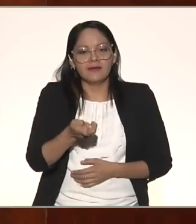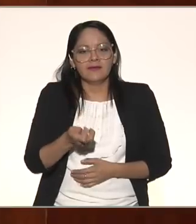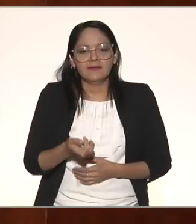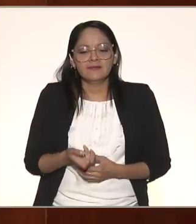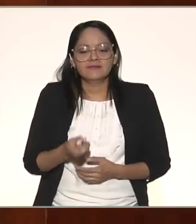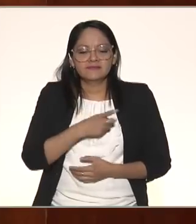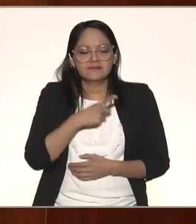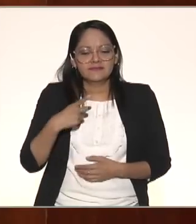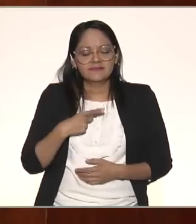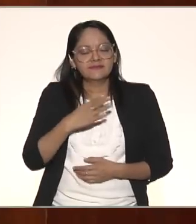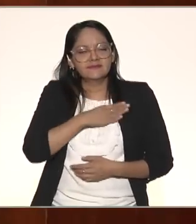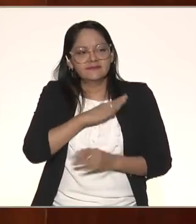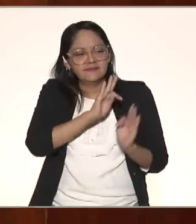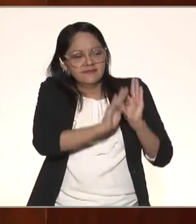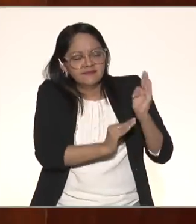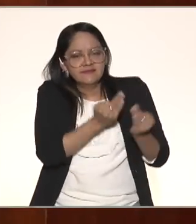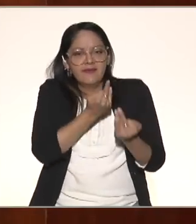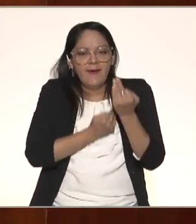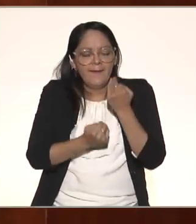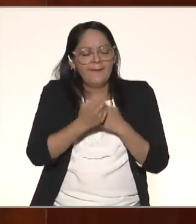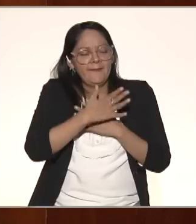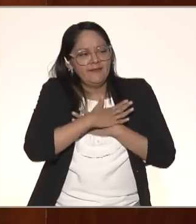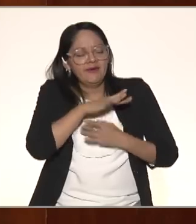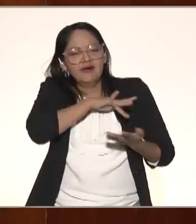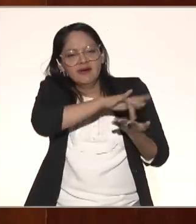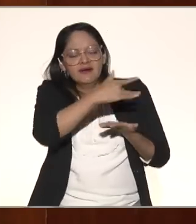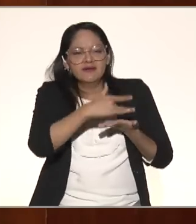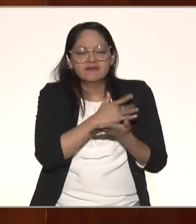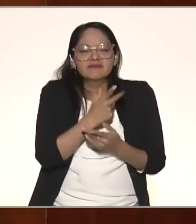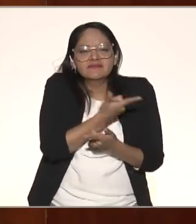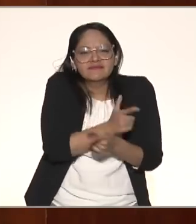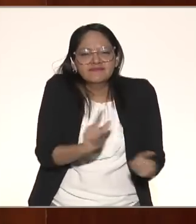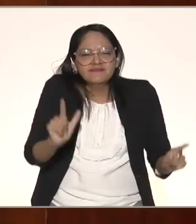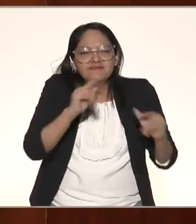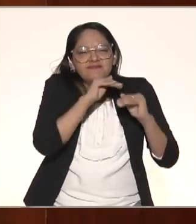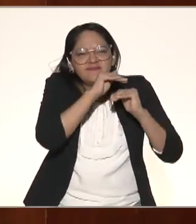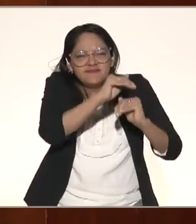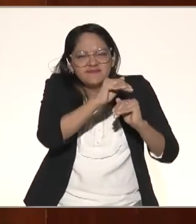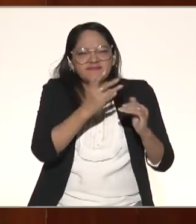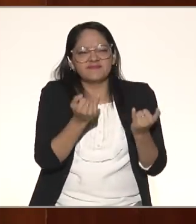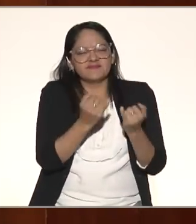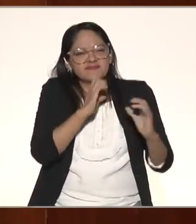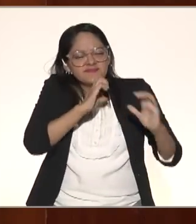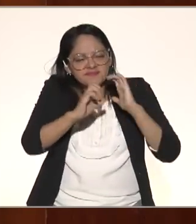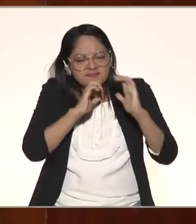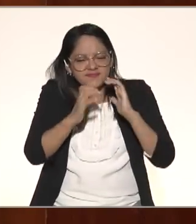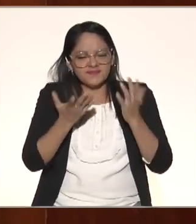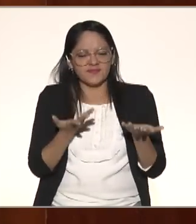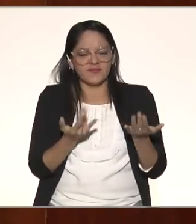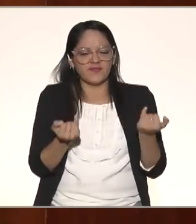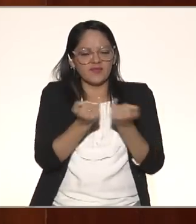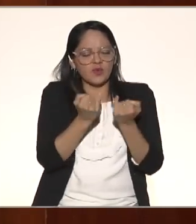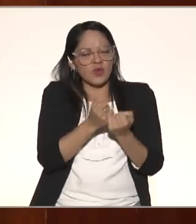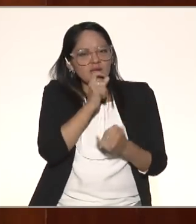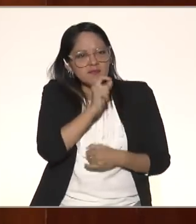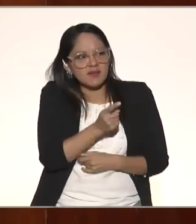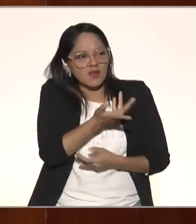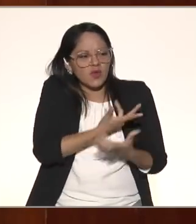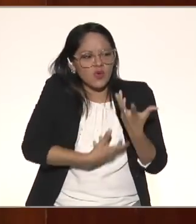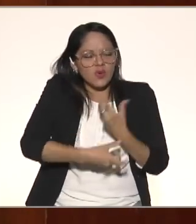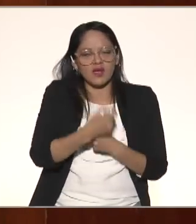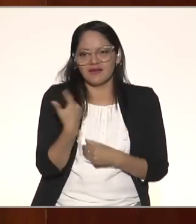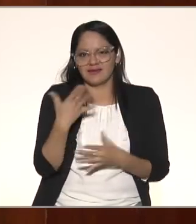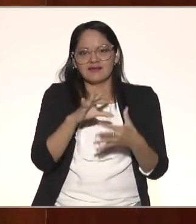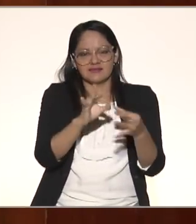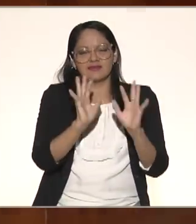la generosidad, con el amor, con la libertad, con los límites, con la comunicación. Un poquito los ingredientes que se han hablado hasta el